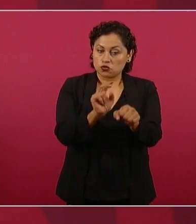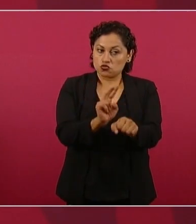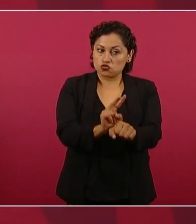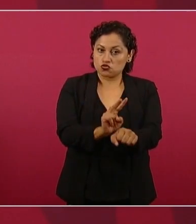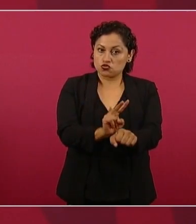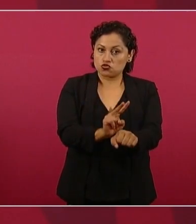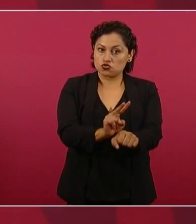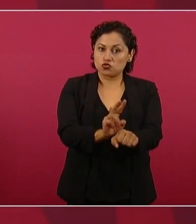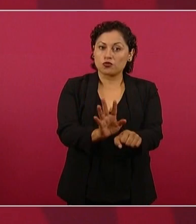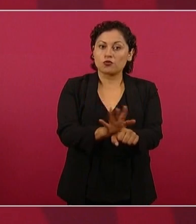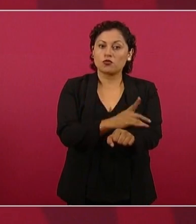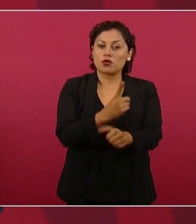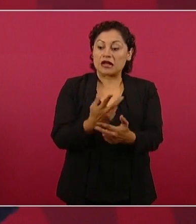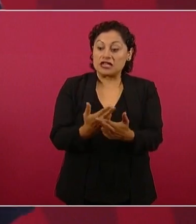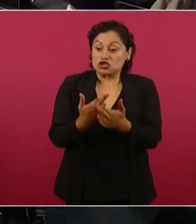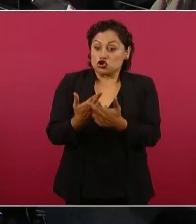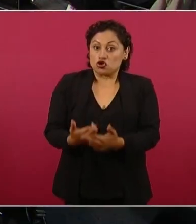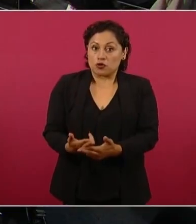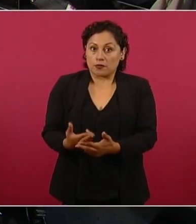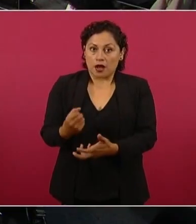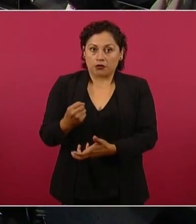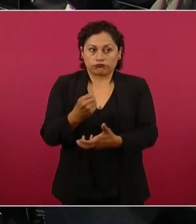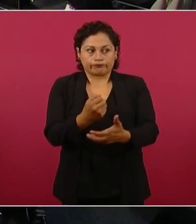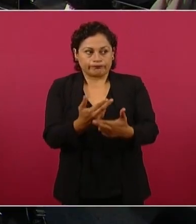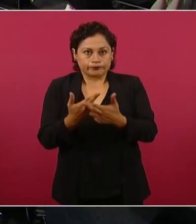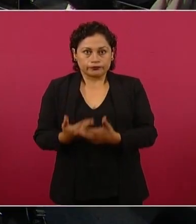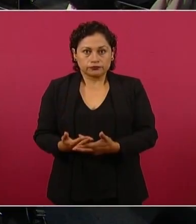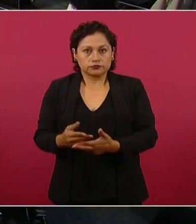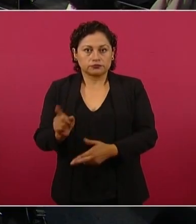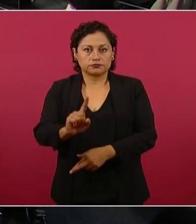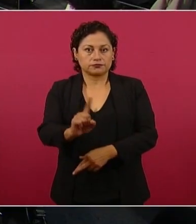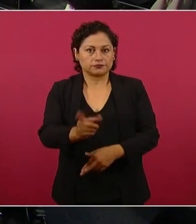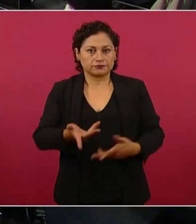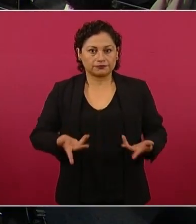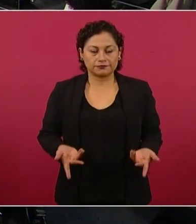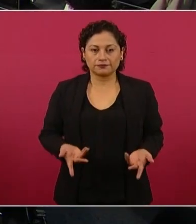subejercicio. A ver si me pueden mandar de favor